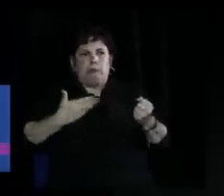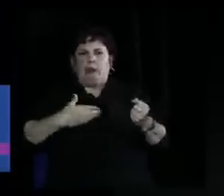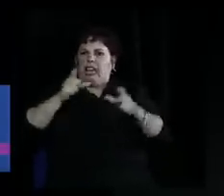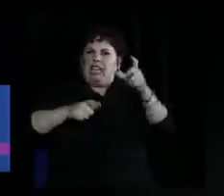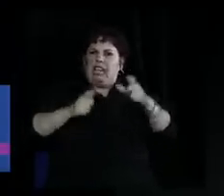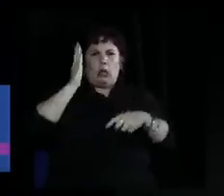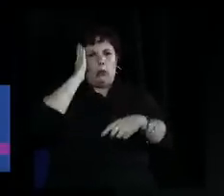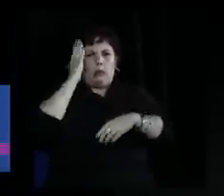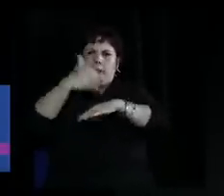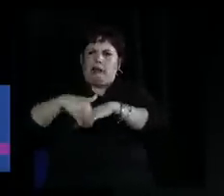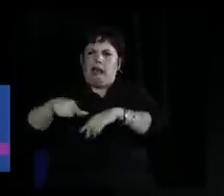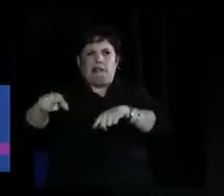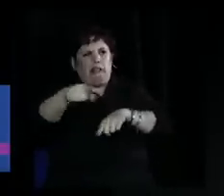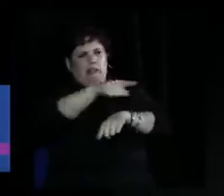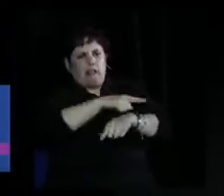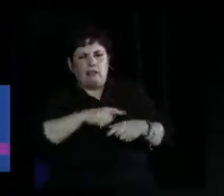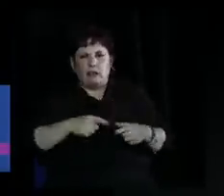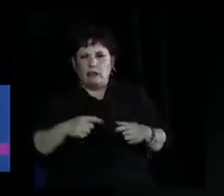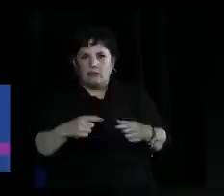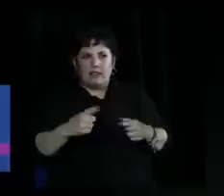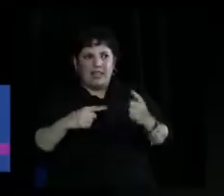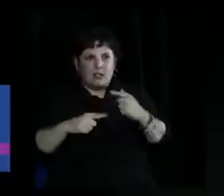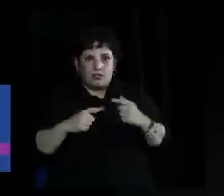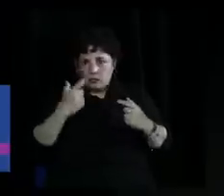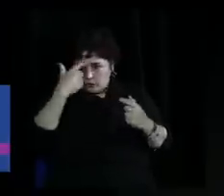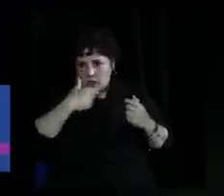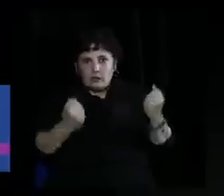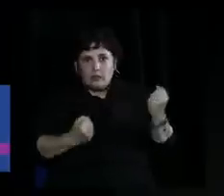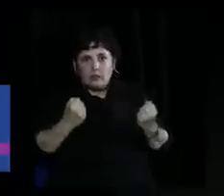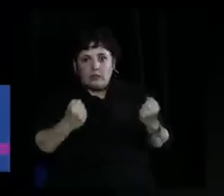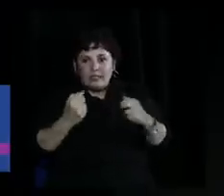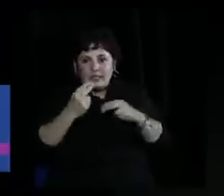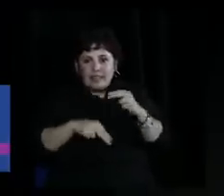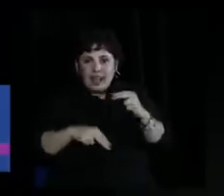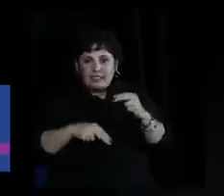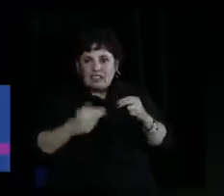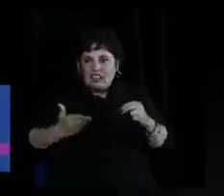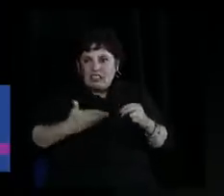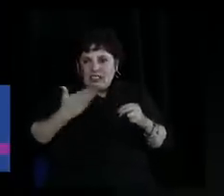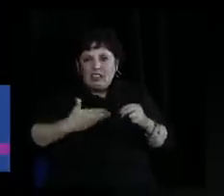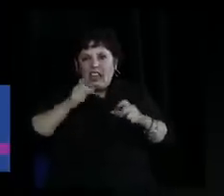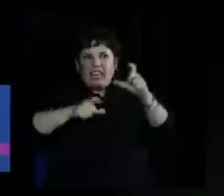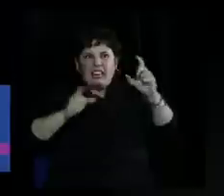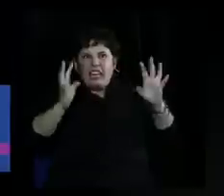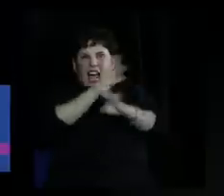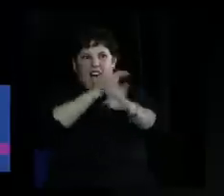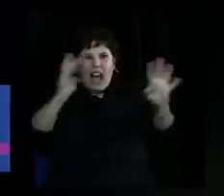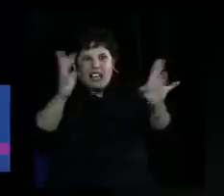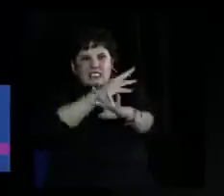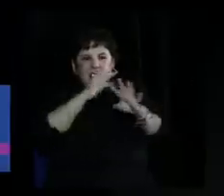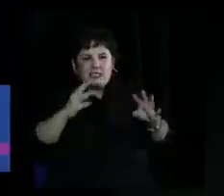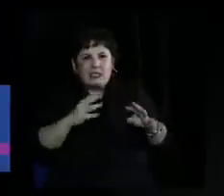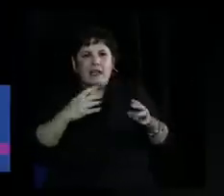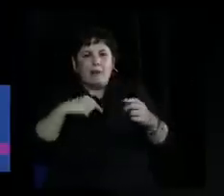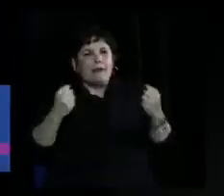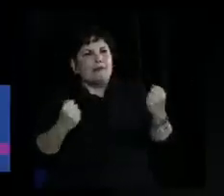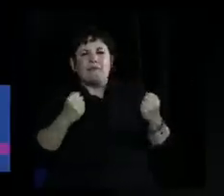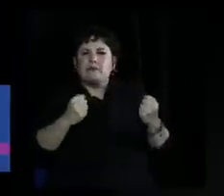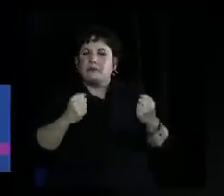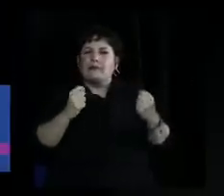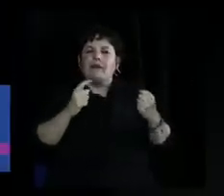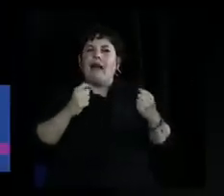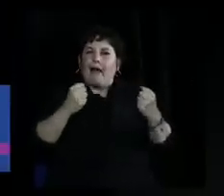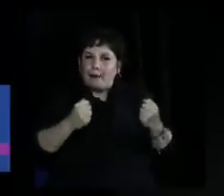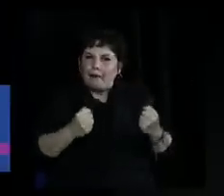calle. Y ese tipo que está manejando un taxi, que se queja de que hay gente en la calle, está parándole a la gente que está en la calle. O